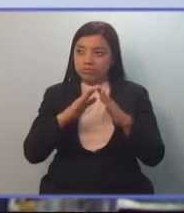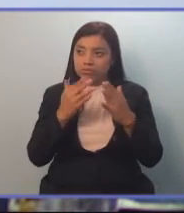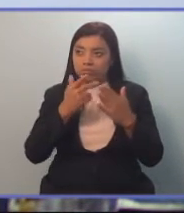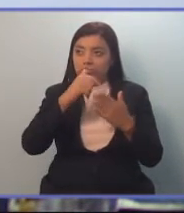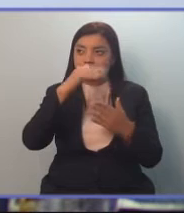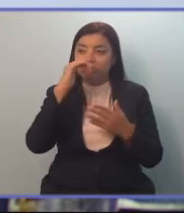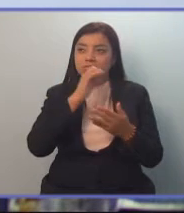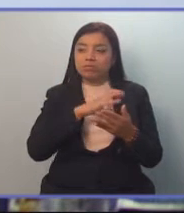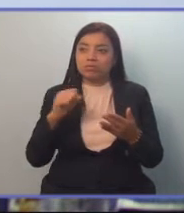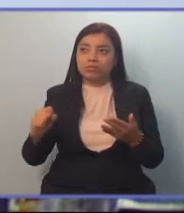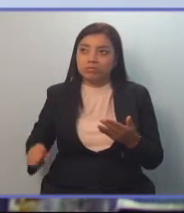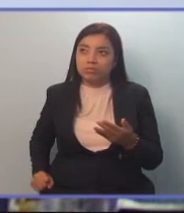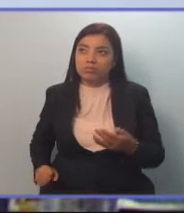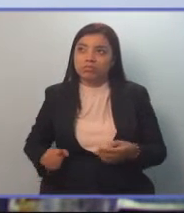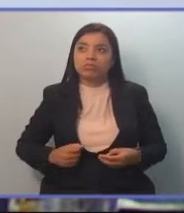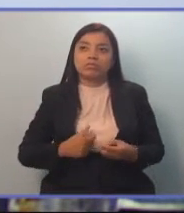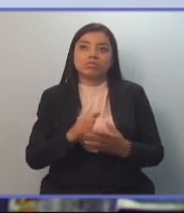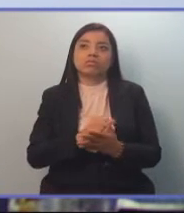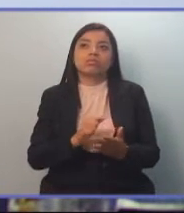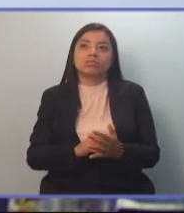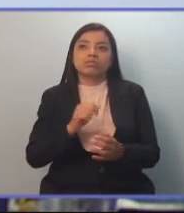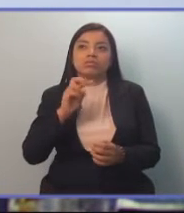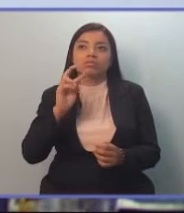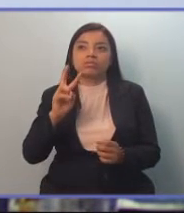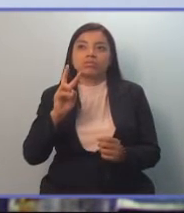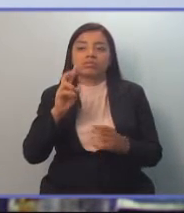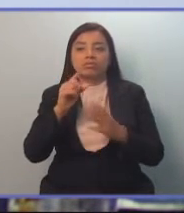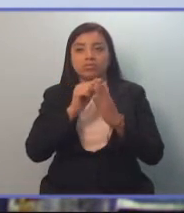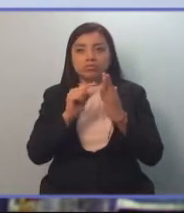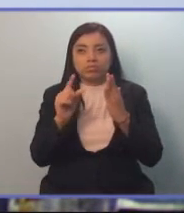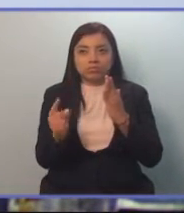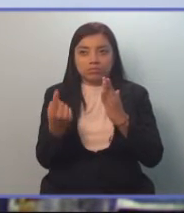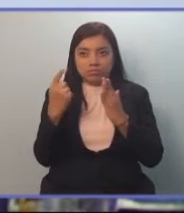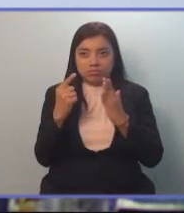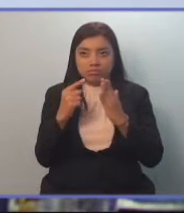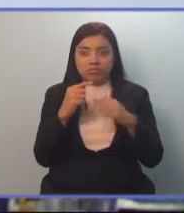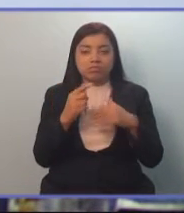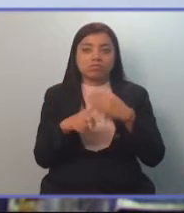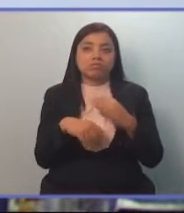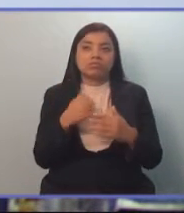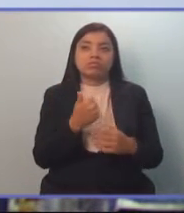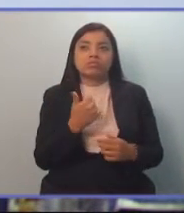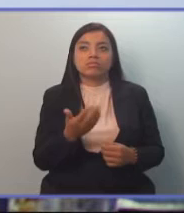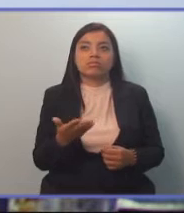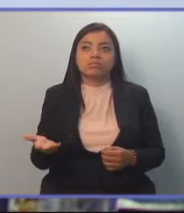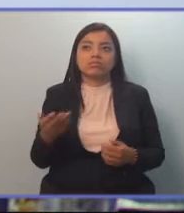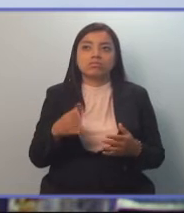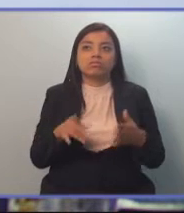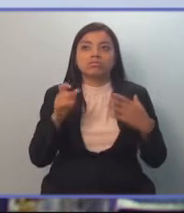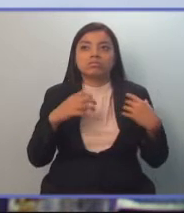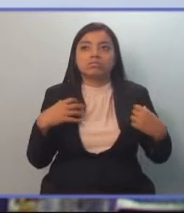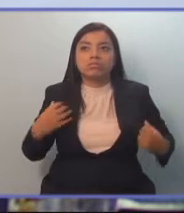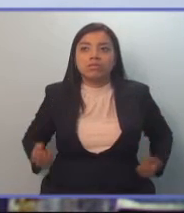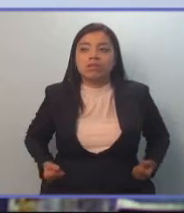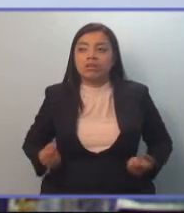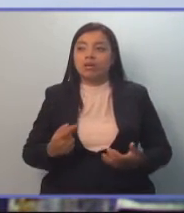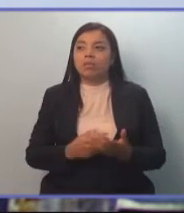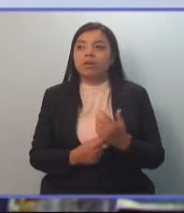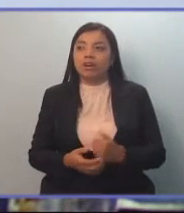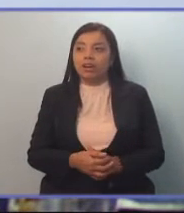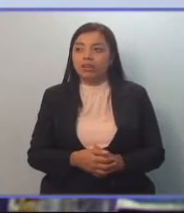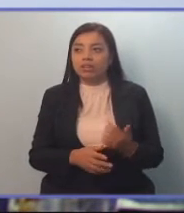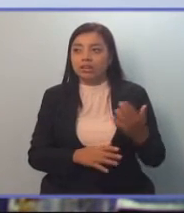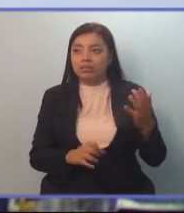El Salvador establece en su artículo número 2, inciso primero, entre otras obligaciones del Estado, proteger el derecho al trabajo.